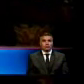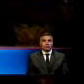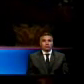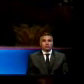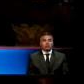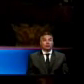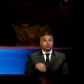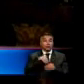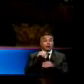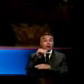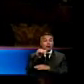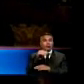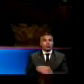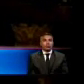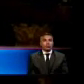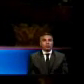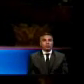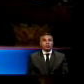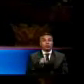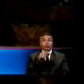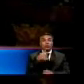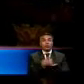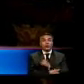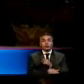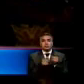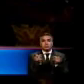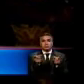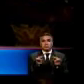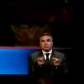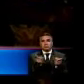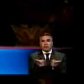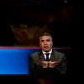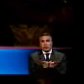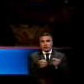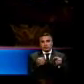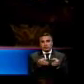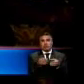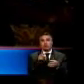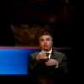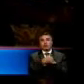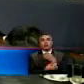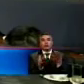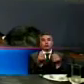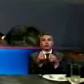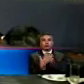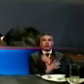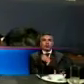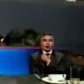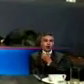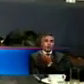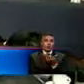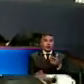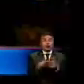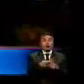El Ecuador es un país pequeño y un país pobre, al